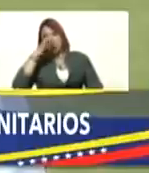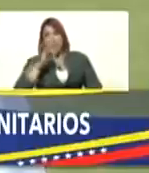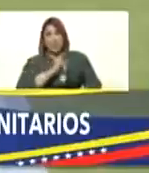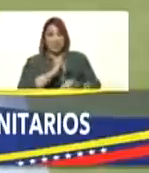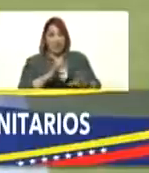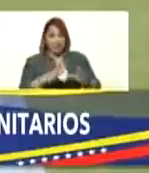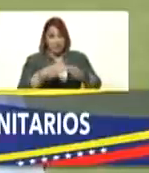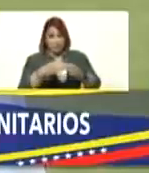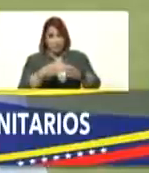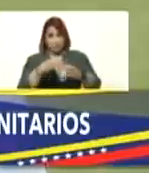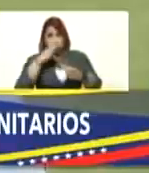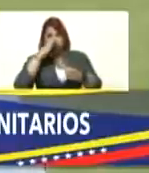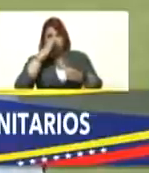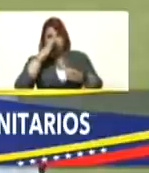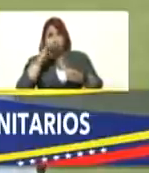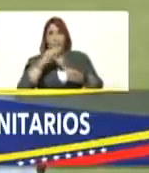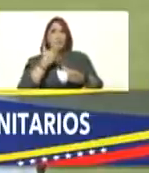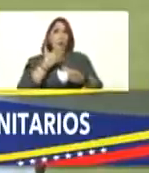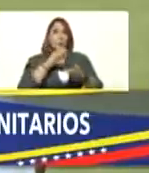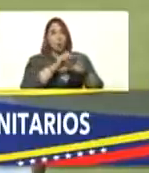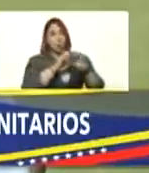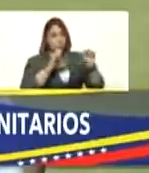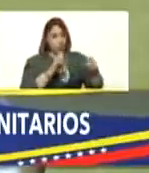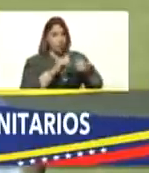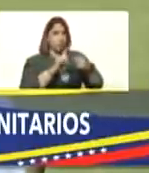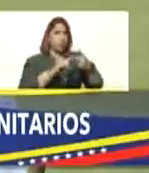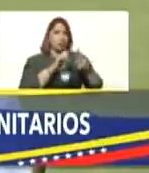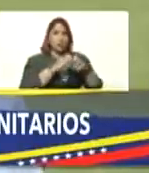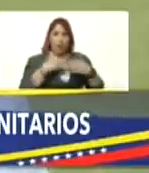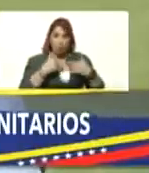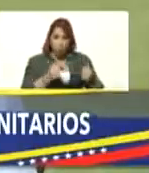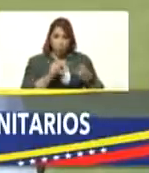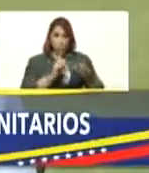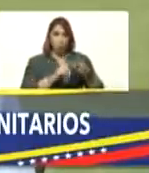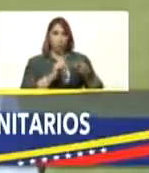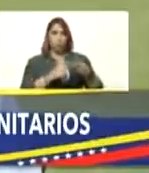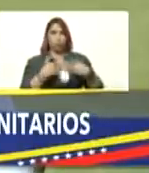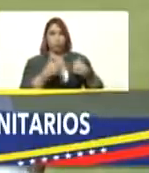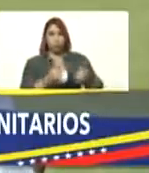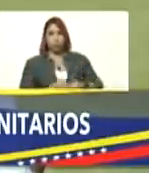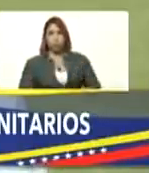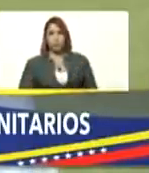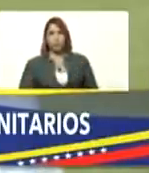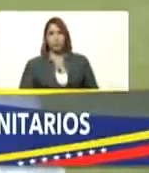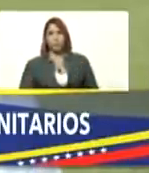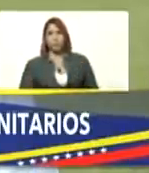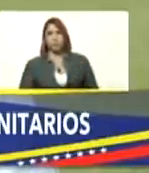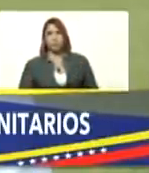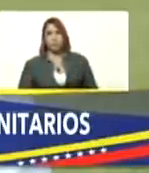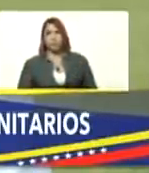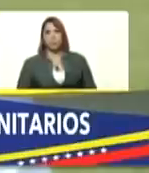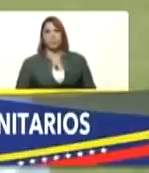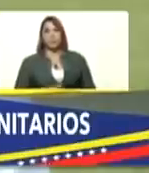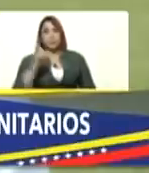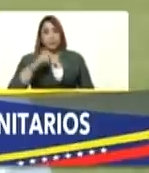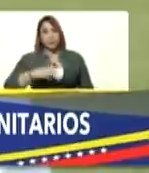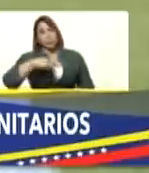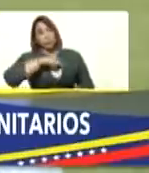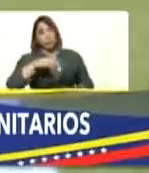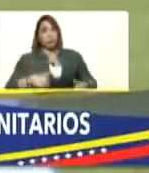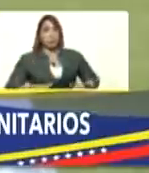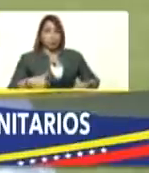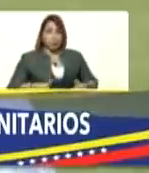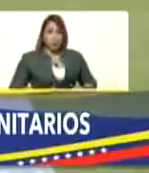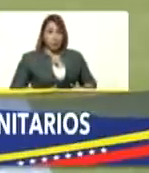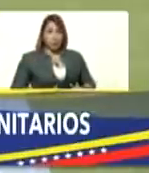tiene el Estado, bueno, son la educación, son la salud, son la seguridad. Entonces, hicimos un esfuerzo, presidente, por poner